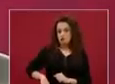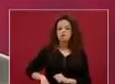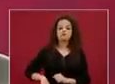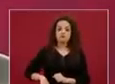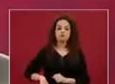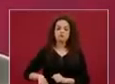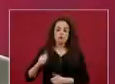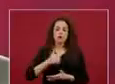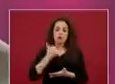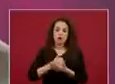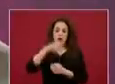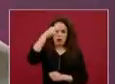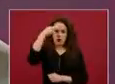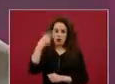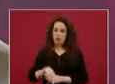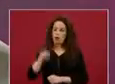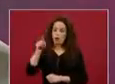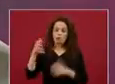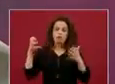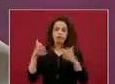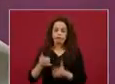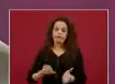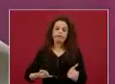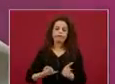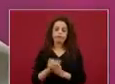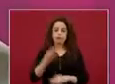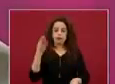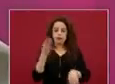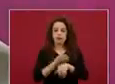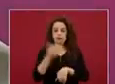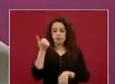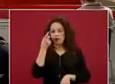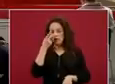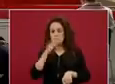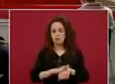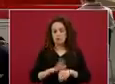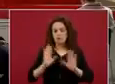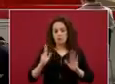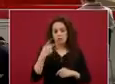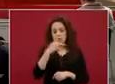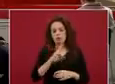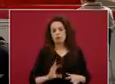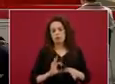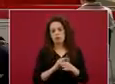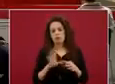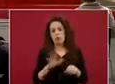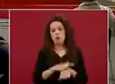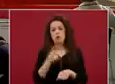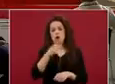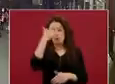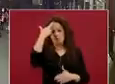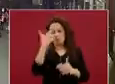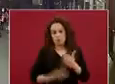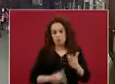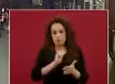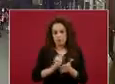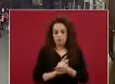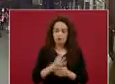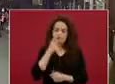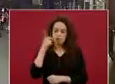correspondería a la Ciudad de México ejercer las sanciones administrativas que correspondiera al respecto.